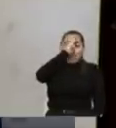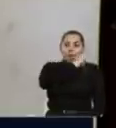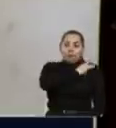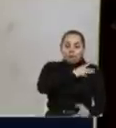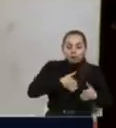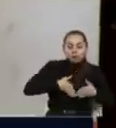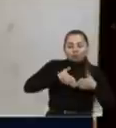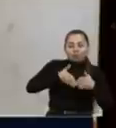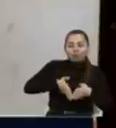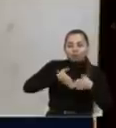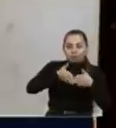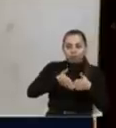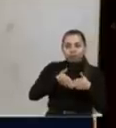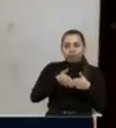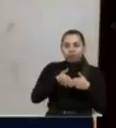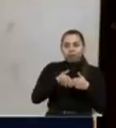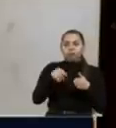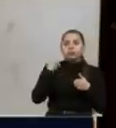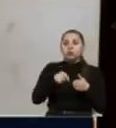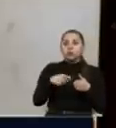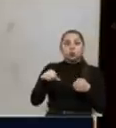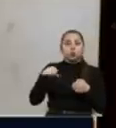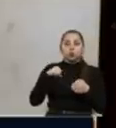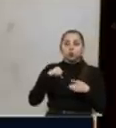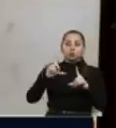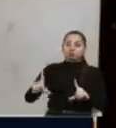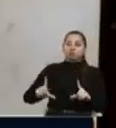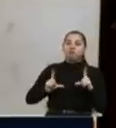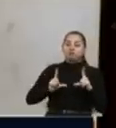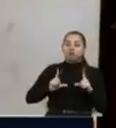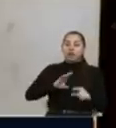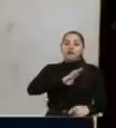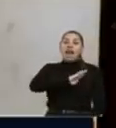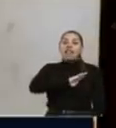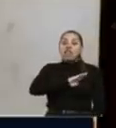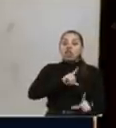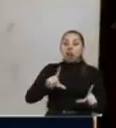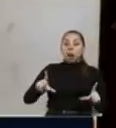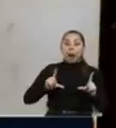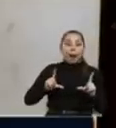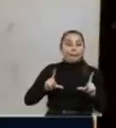marina que no tienen título de bachiller.